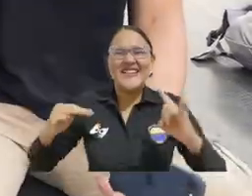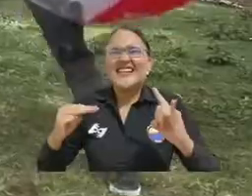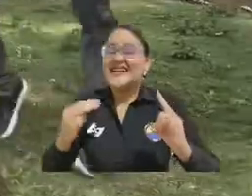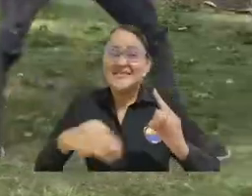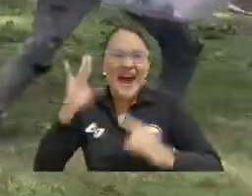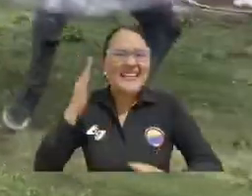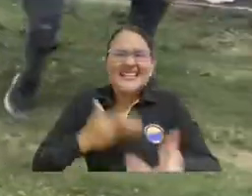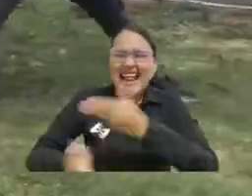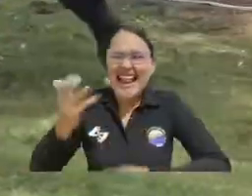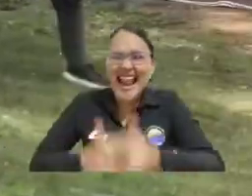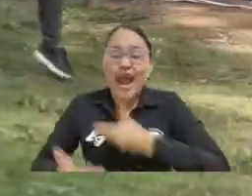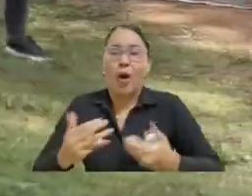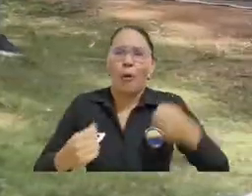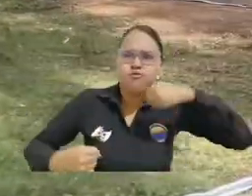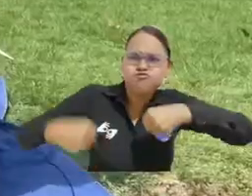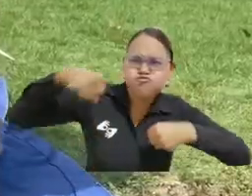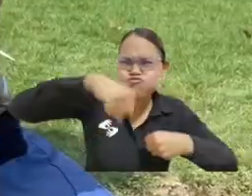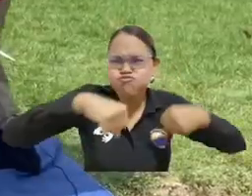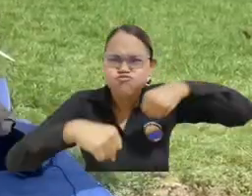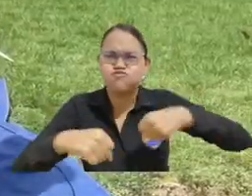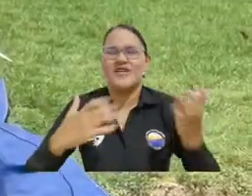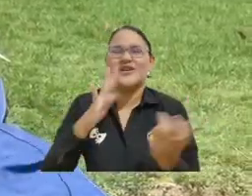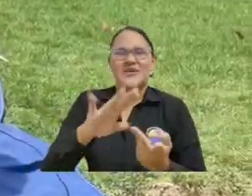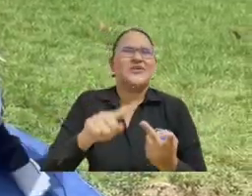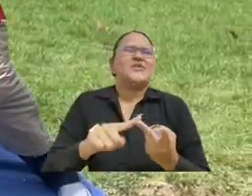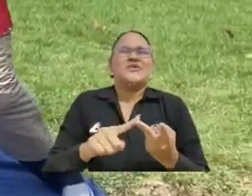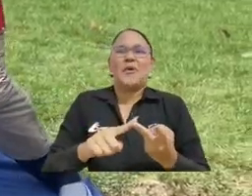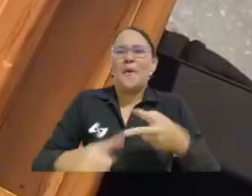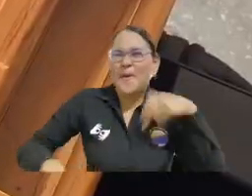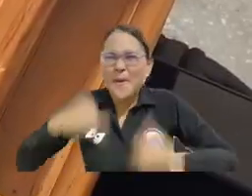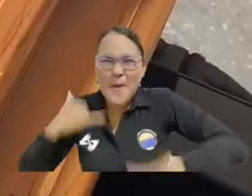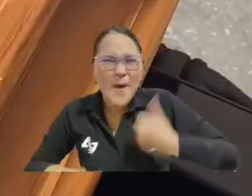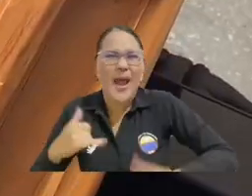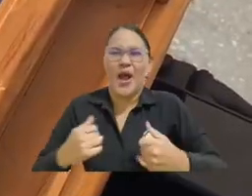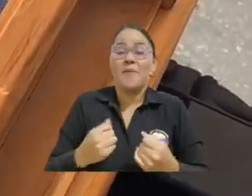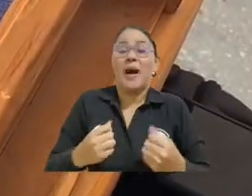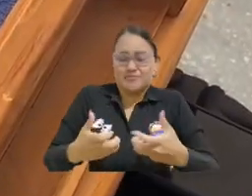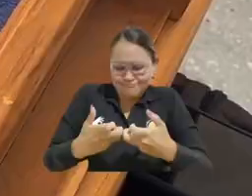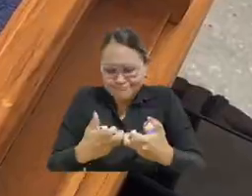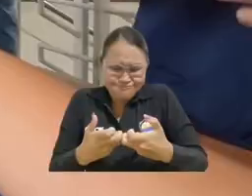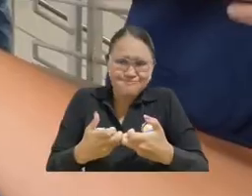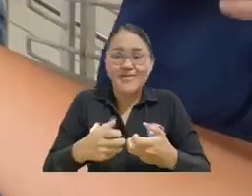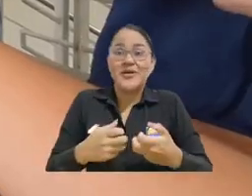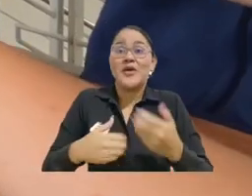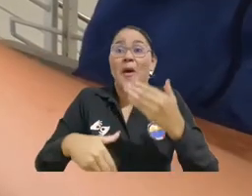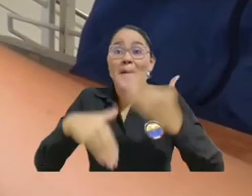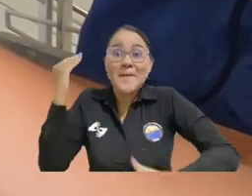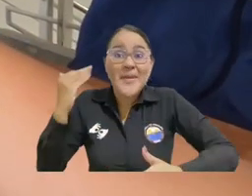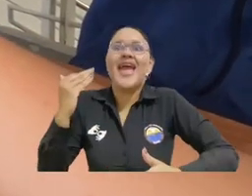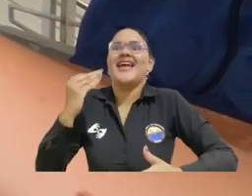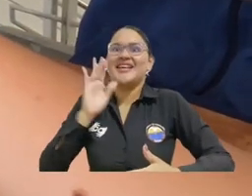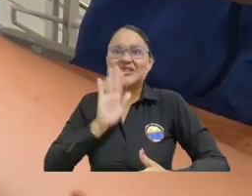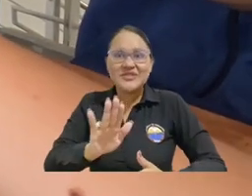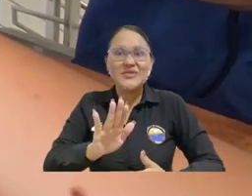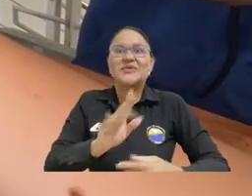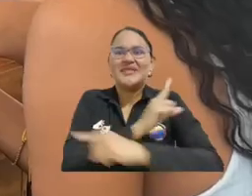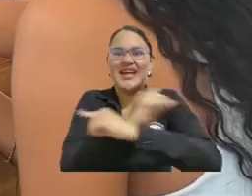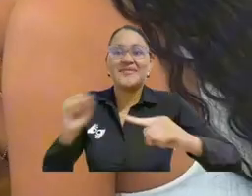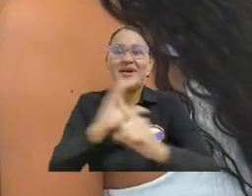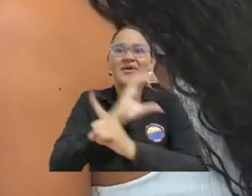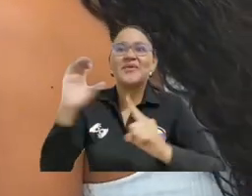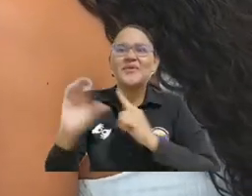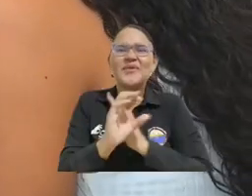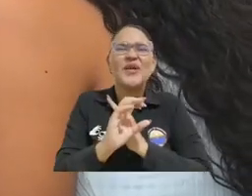primera. Batallas de bumper ball, sumo, gladiadores y el torneo de dominó hicieron parte del inicio de la Semana